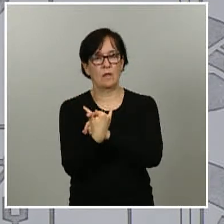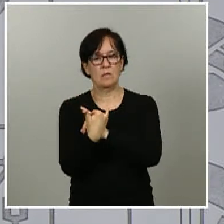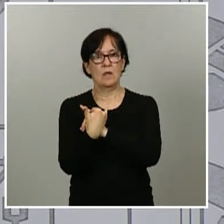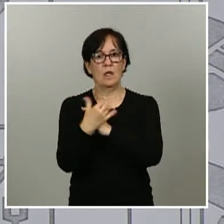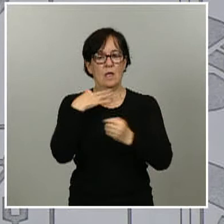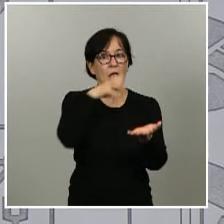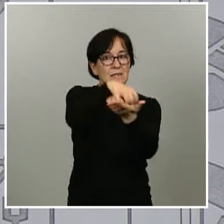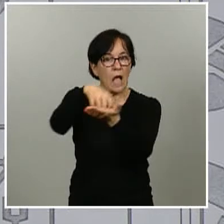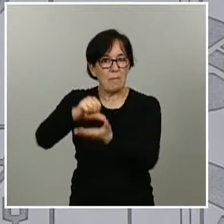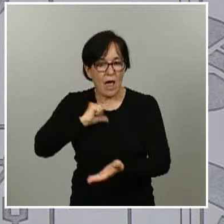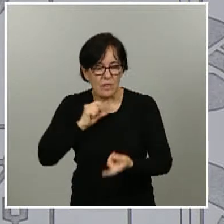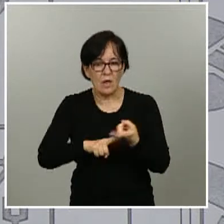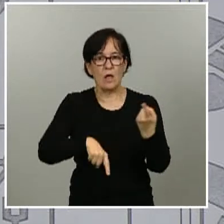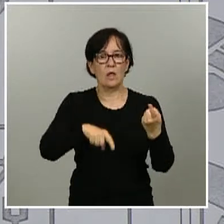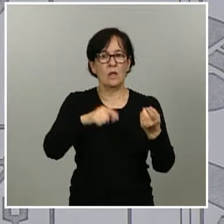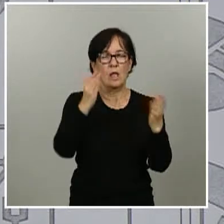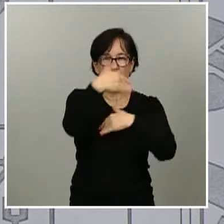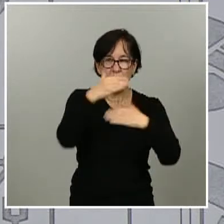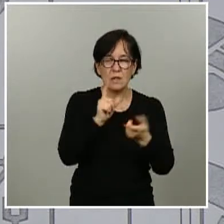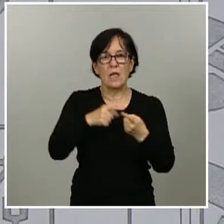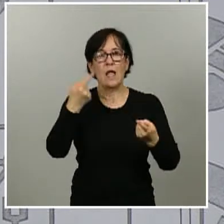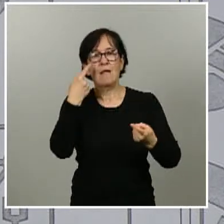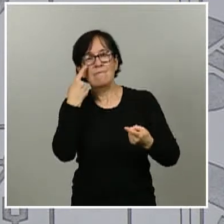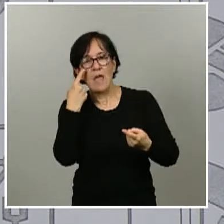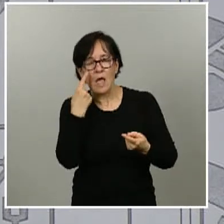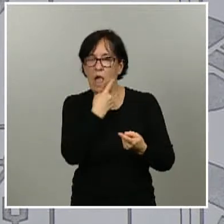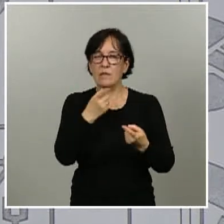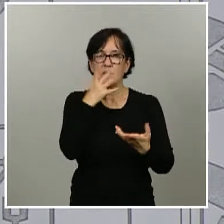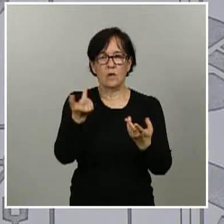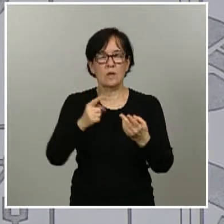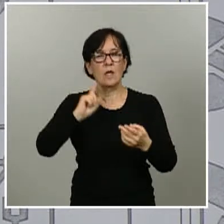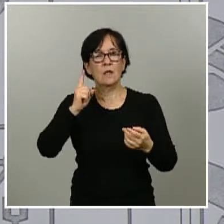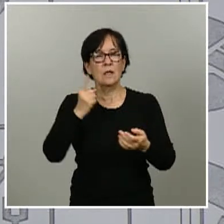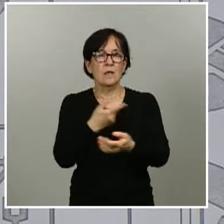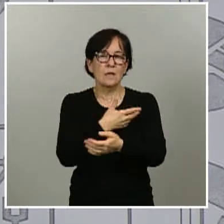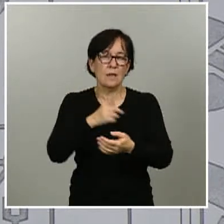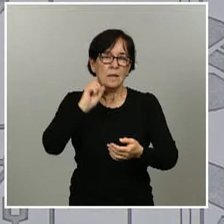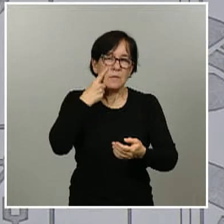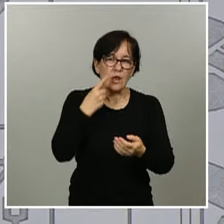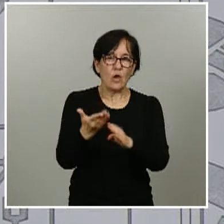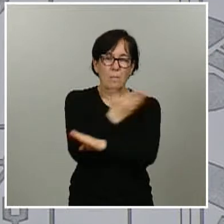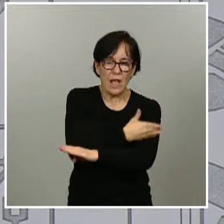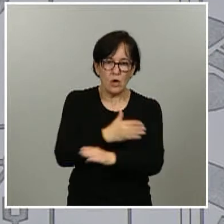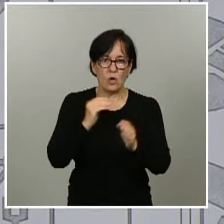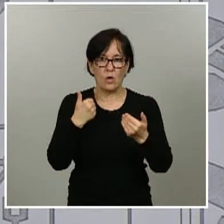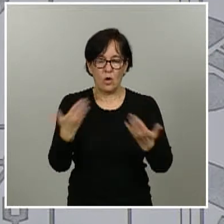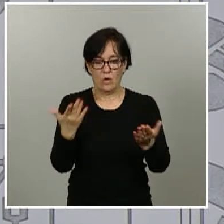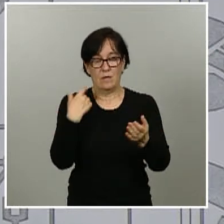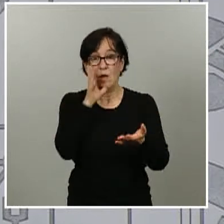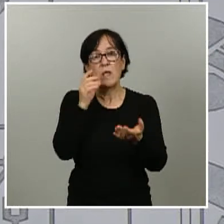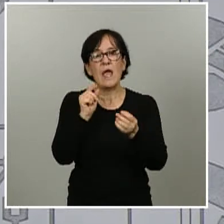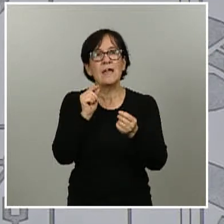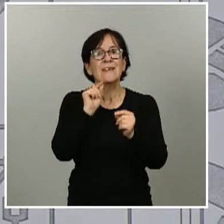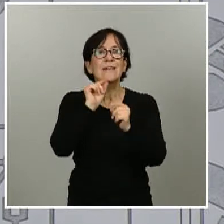instaladas como de funcionamiento de los sistemas de vigilancia, como de los de detección precoz de casos, como de la situación epidemiológica en cada momento.